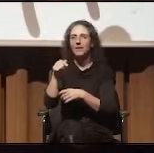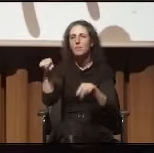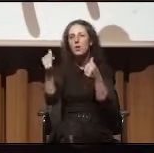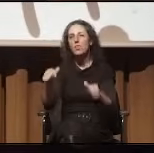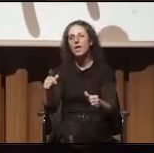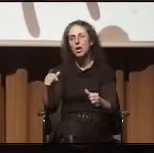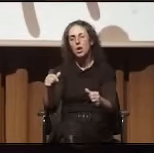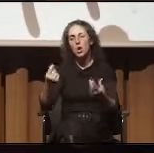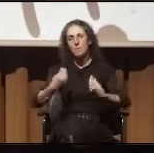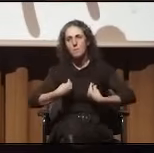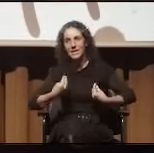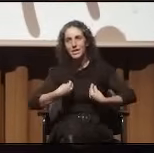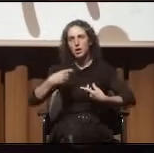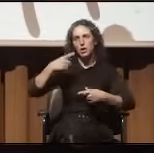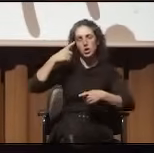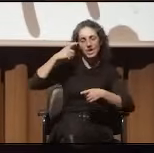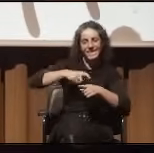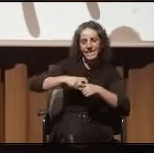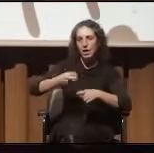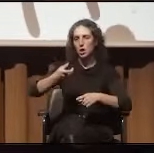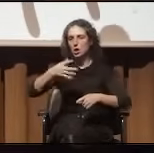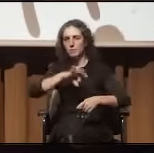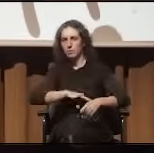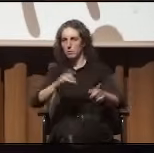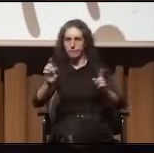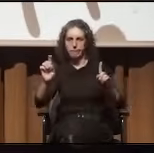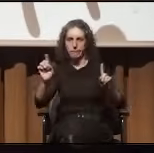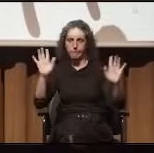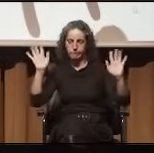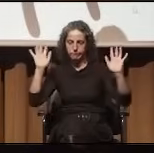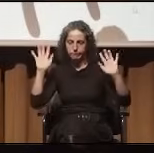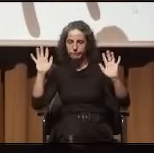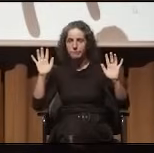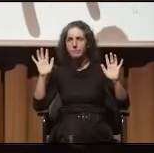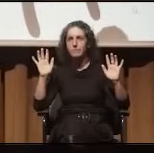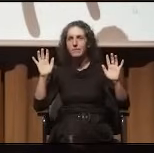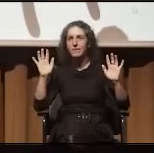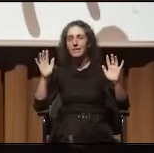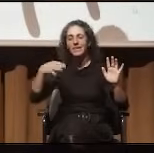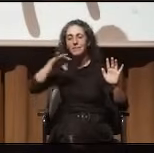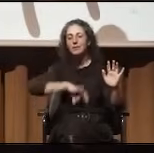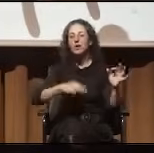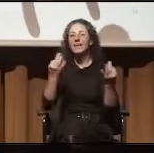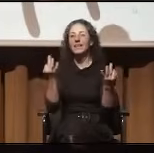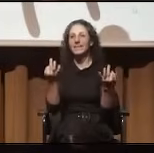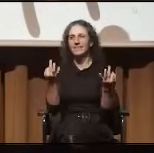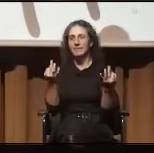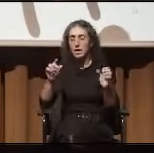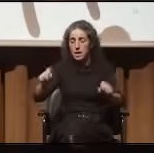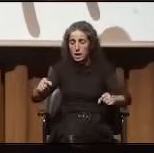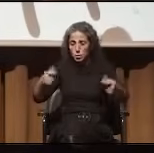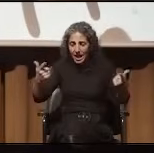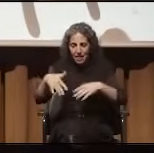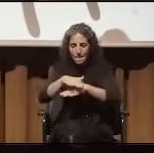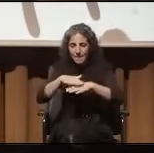biopsicosocio-espiritual. Eso es una aberración. La espiritualidad no es una dimensión, es la esencia y la naturaleza esencial que nos constituye